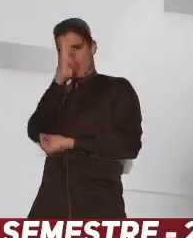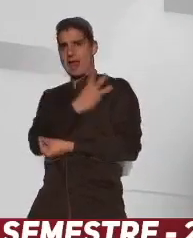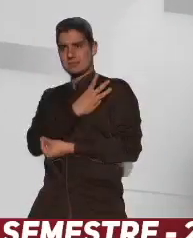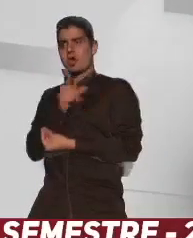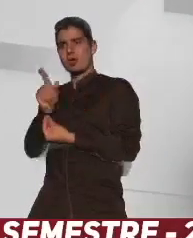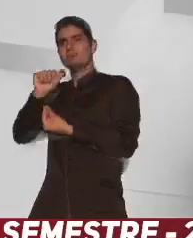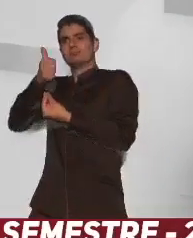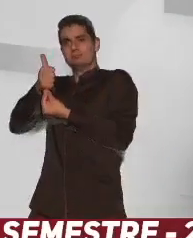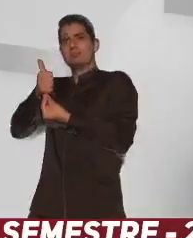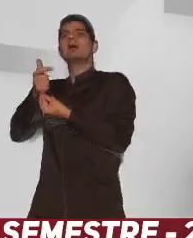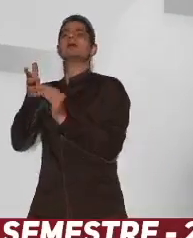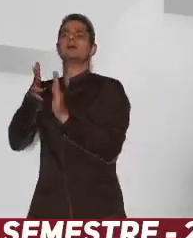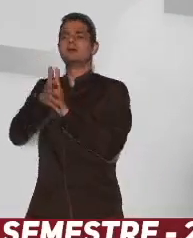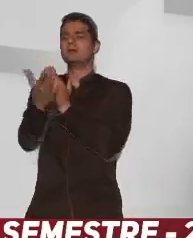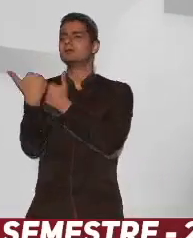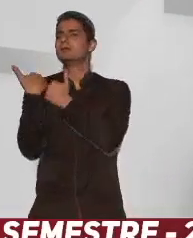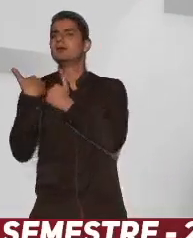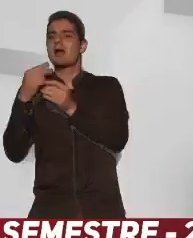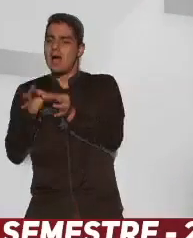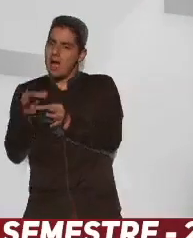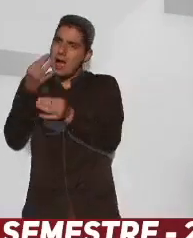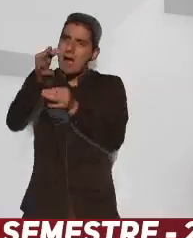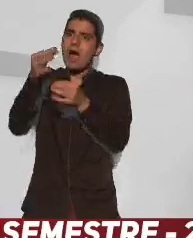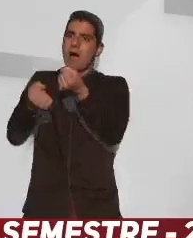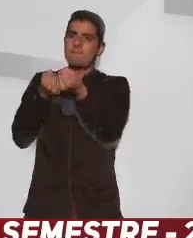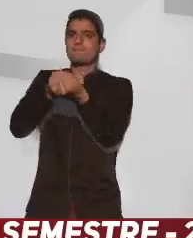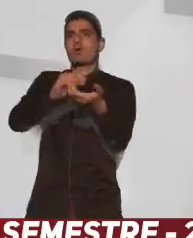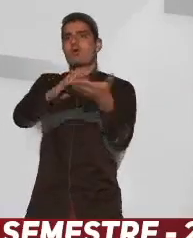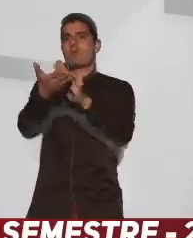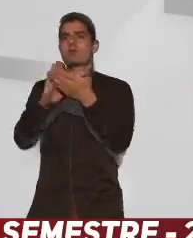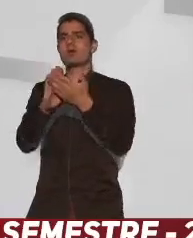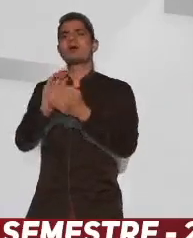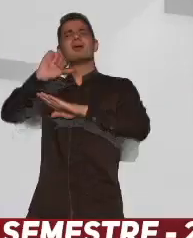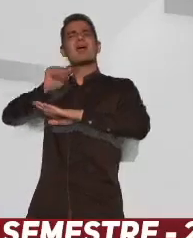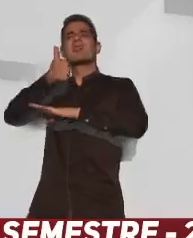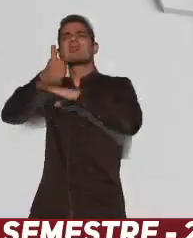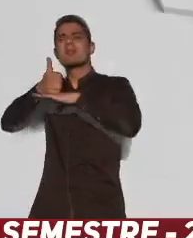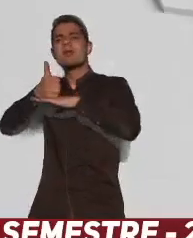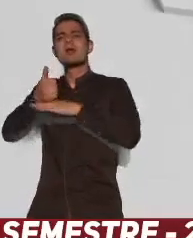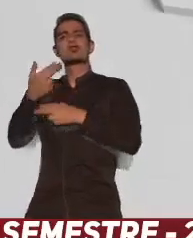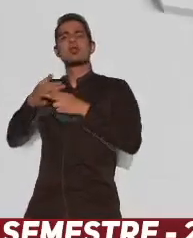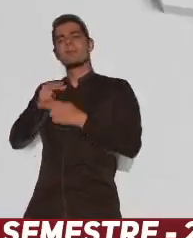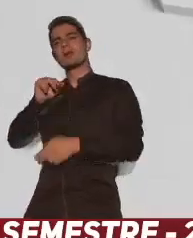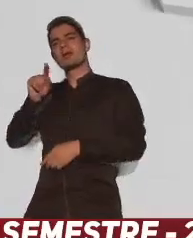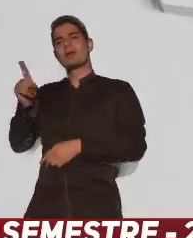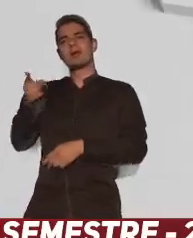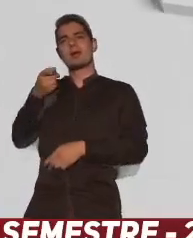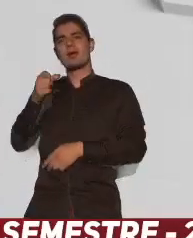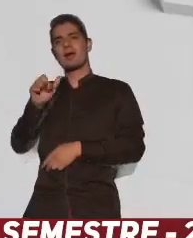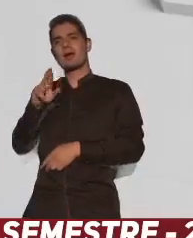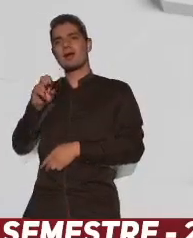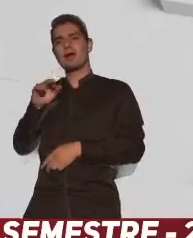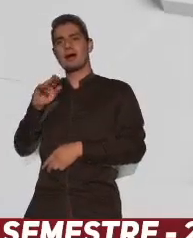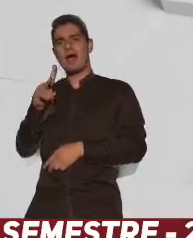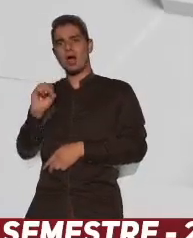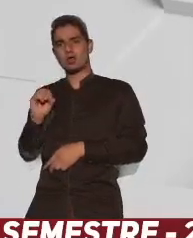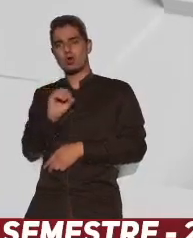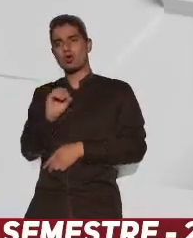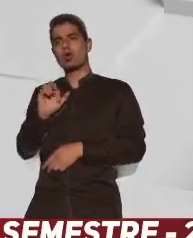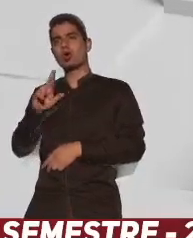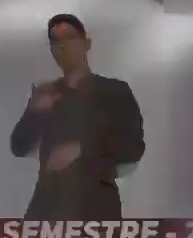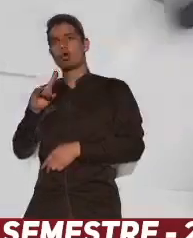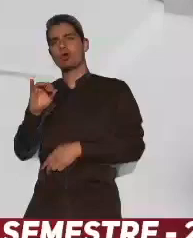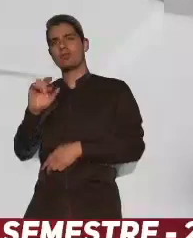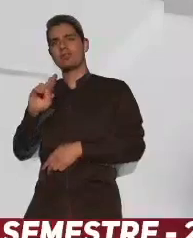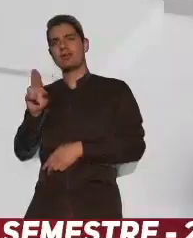apoyo a la comunidad en la zona norte del país. Es el brigadier general Gerardo Ortiz Ramírez, comandante de la 10ª Brigada del Ejército